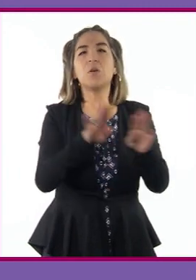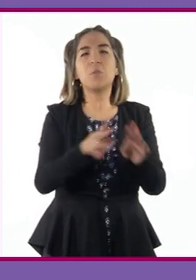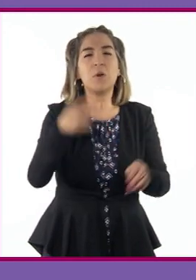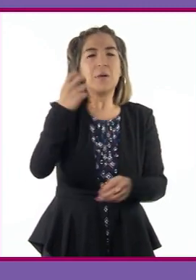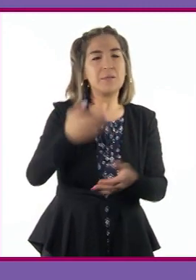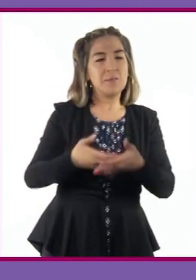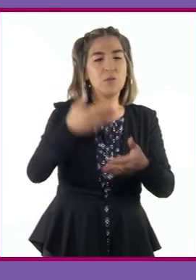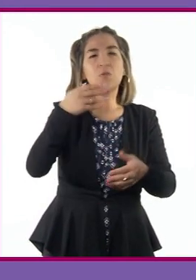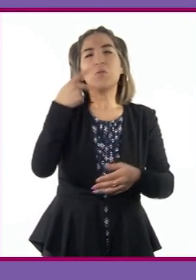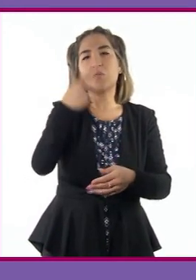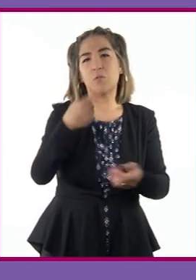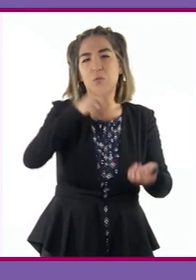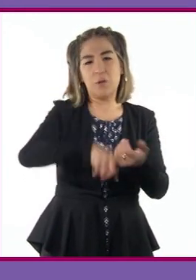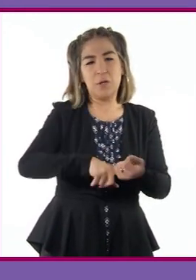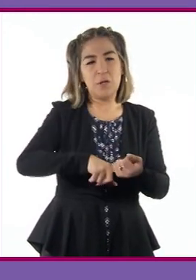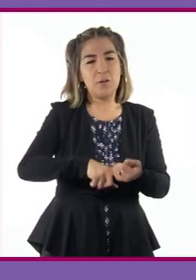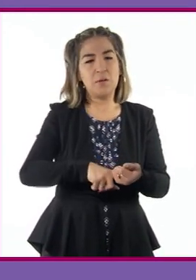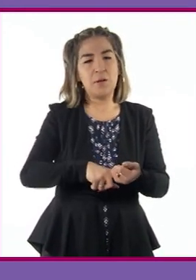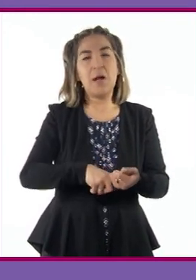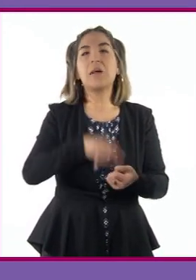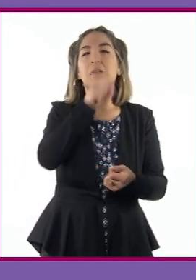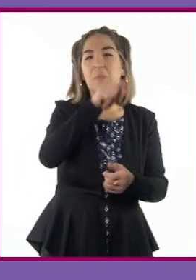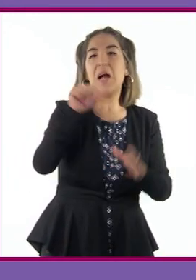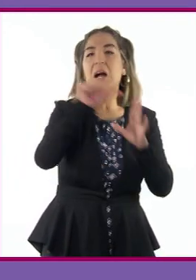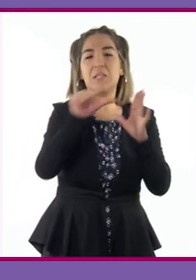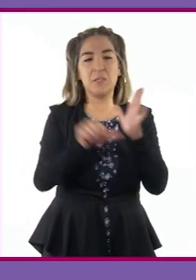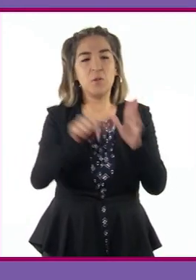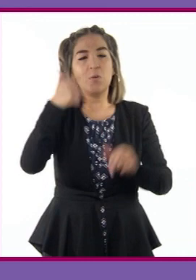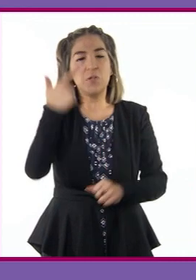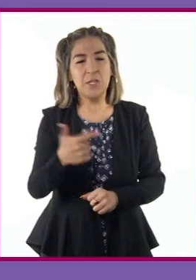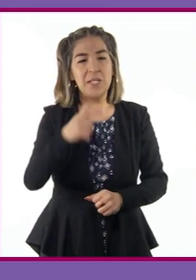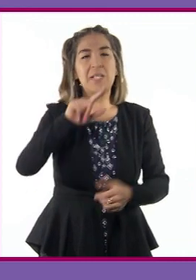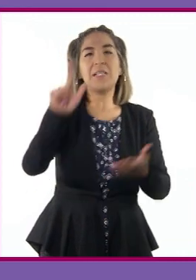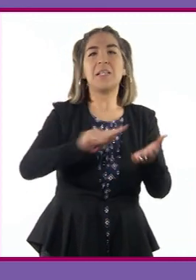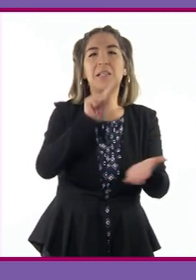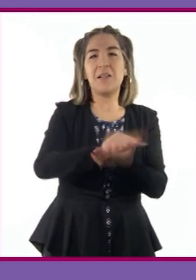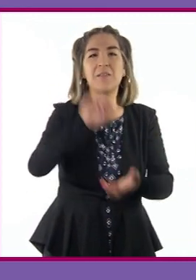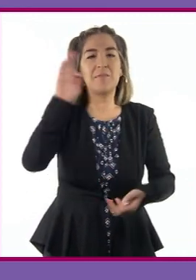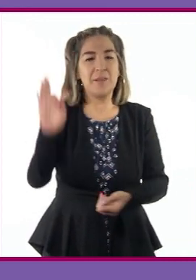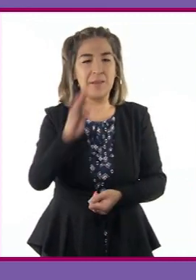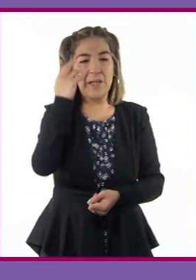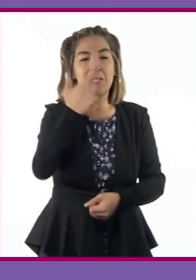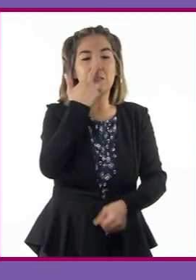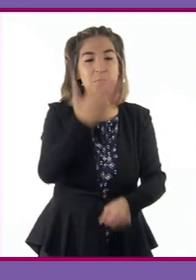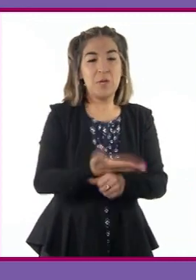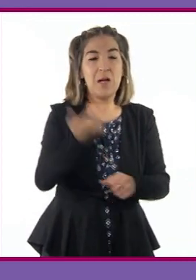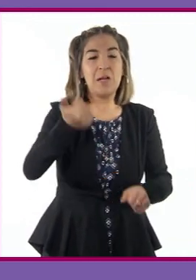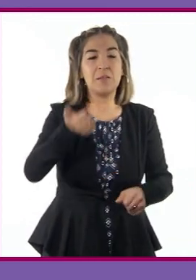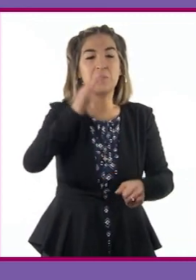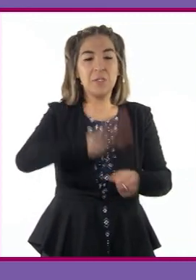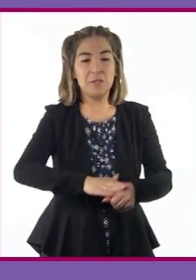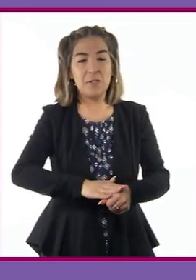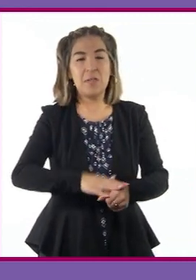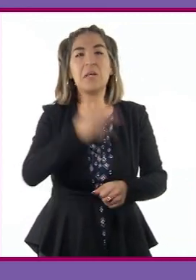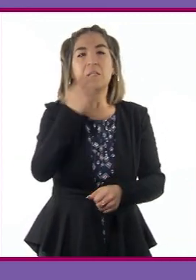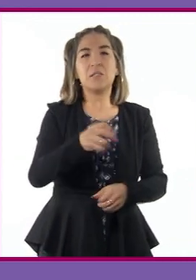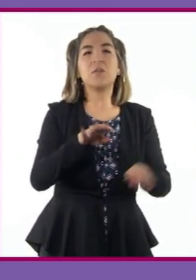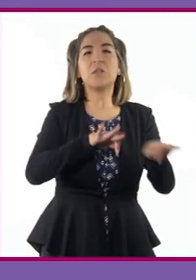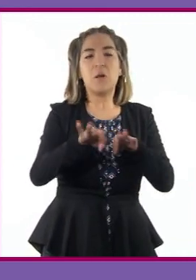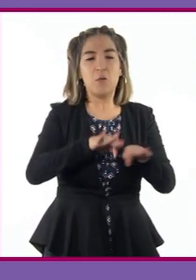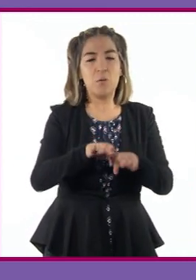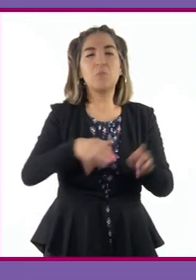3 de la Constitución. Mientras que en el artículo 7 de la Ley Federal de Responsabilidades Administrativas de los